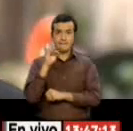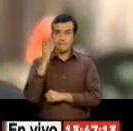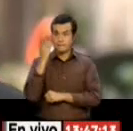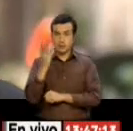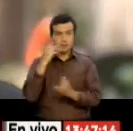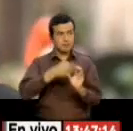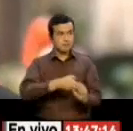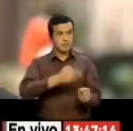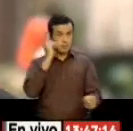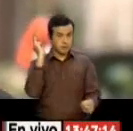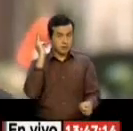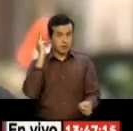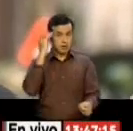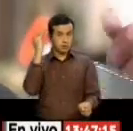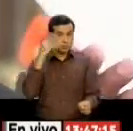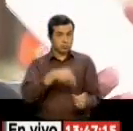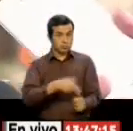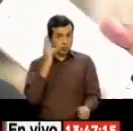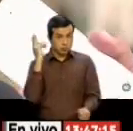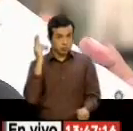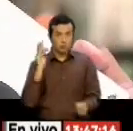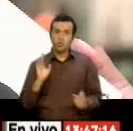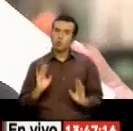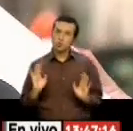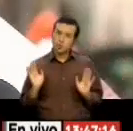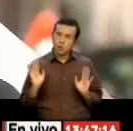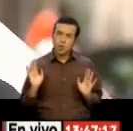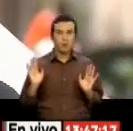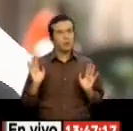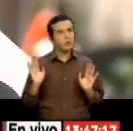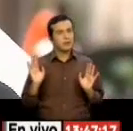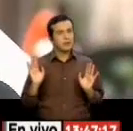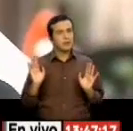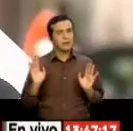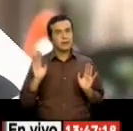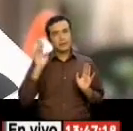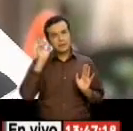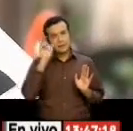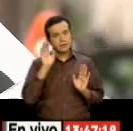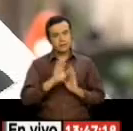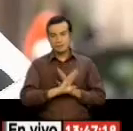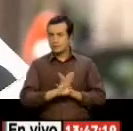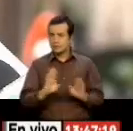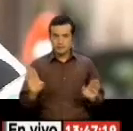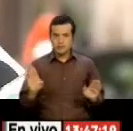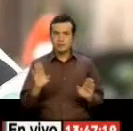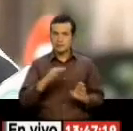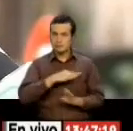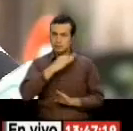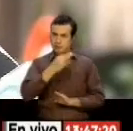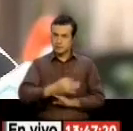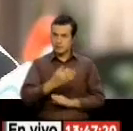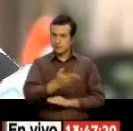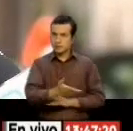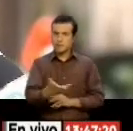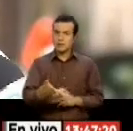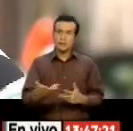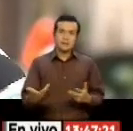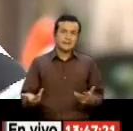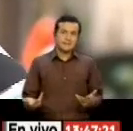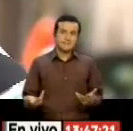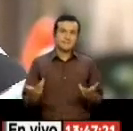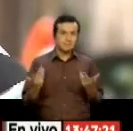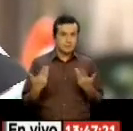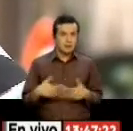ya no vestirá la camiseta del Rojo? No. Creo que no. Creo que, siendo sincero,